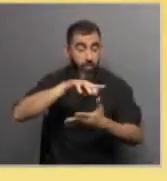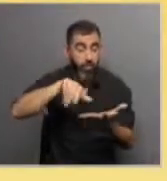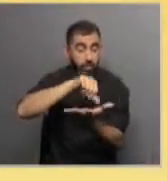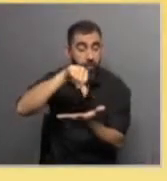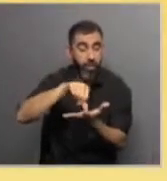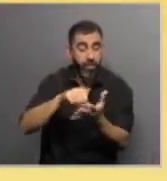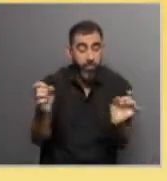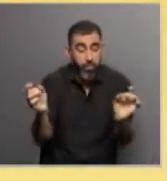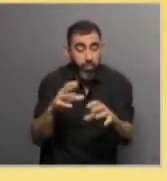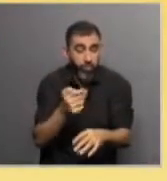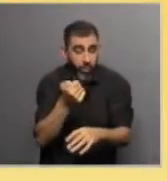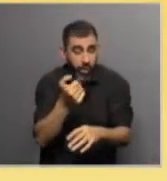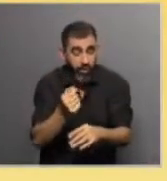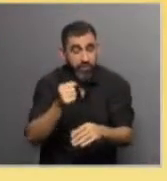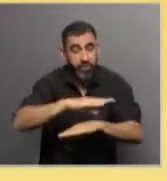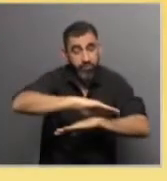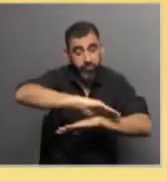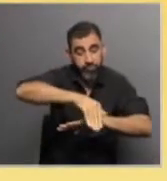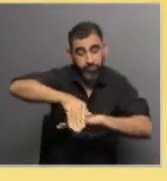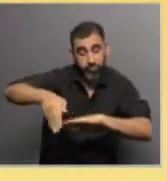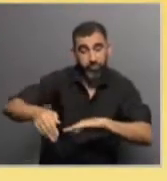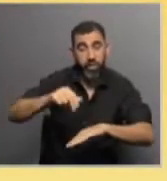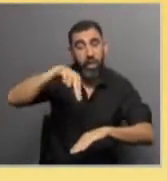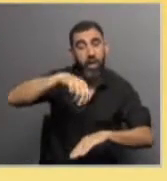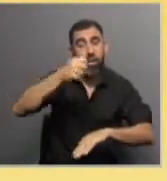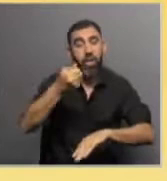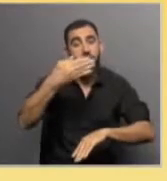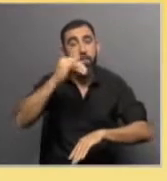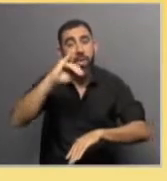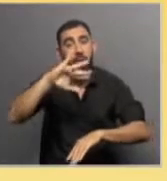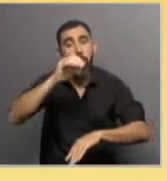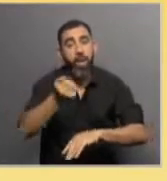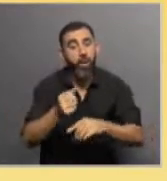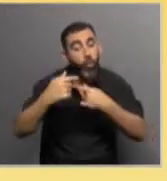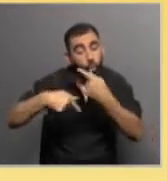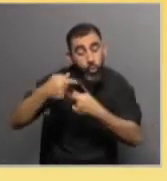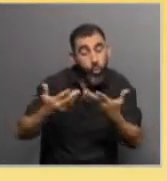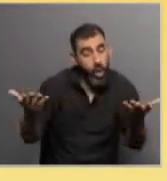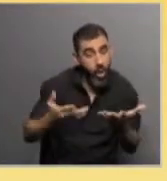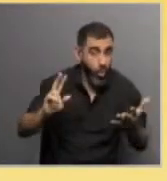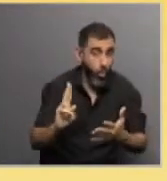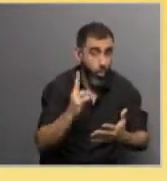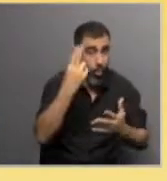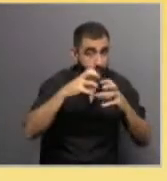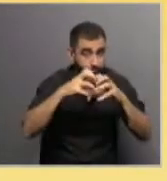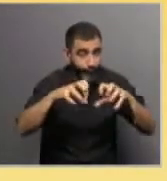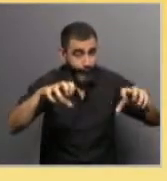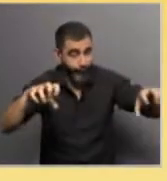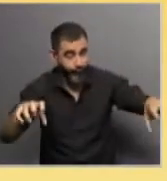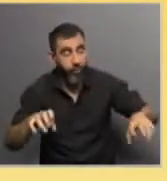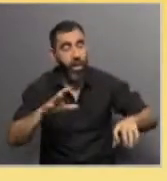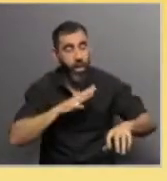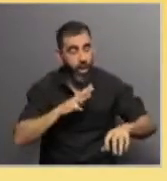de formarse. La costa atlántica de Namibia se continúa en lo que hoy es Uruguay. Tuvimos